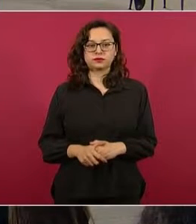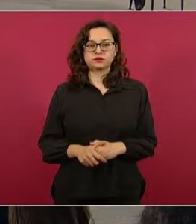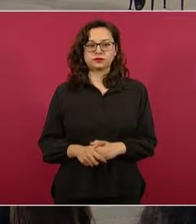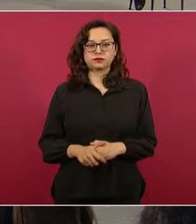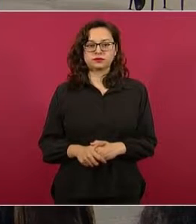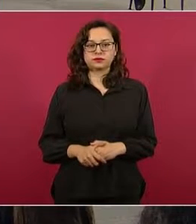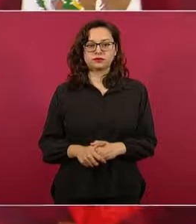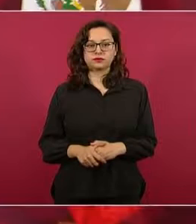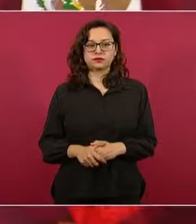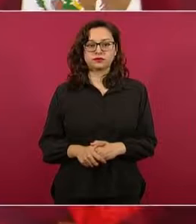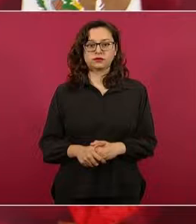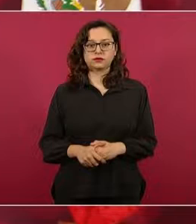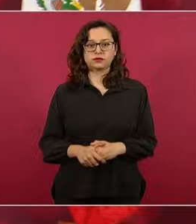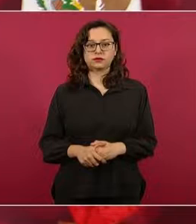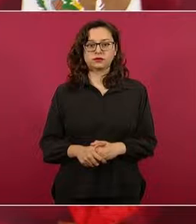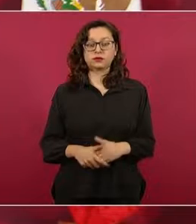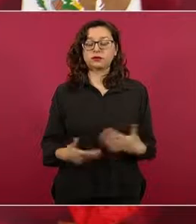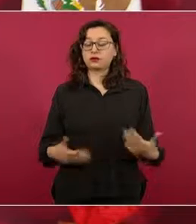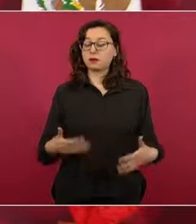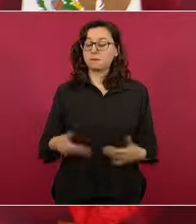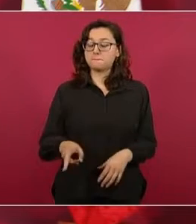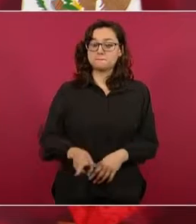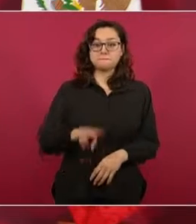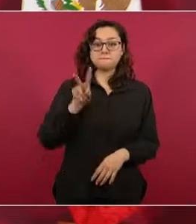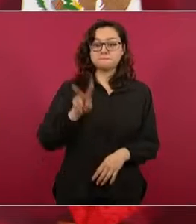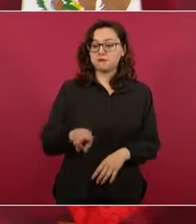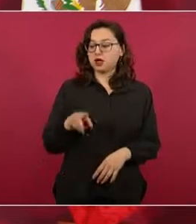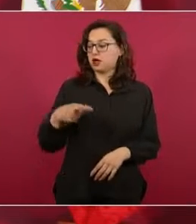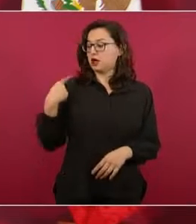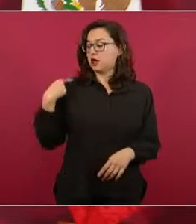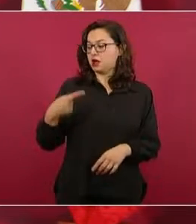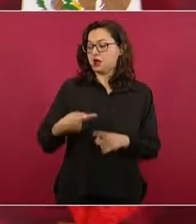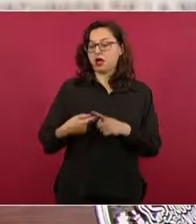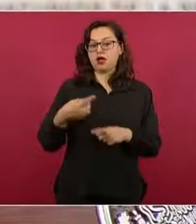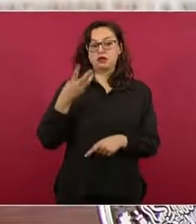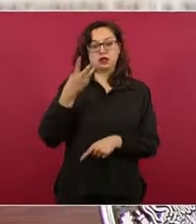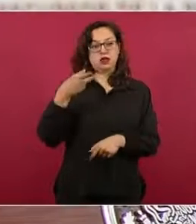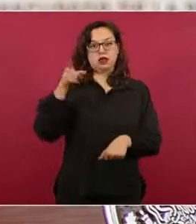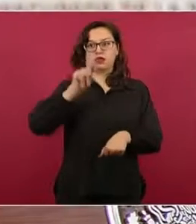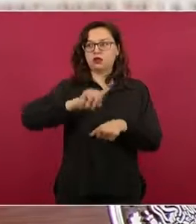gira muy importante.